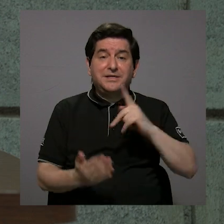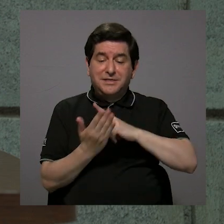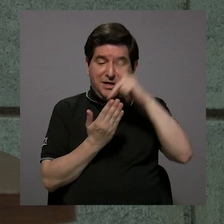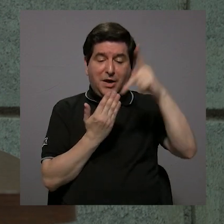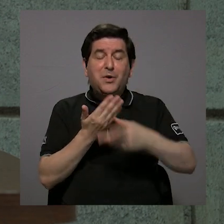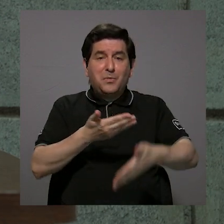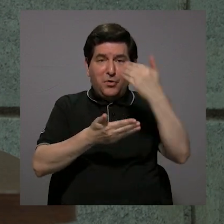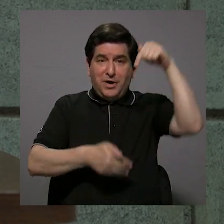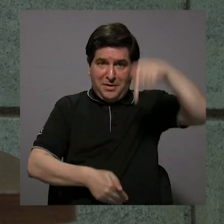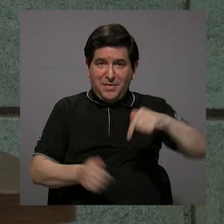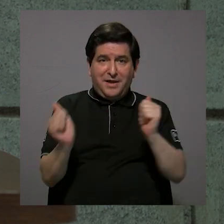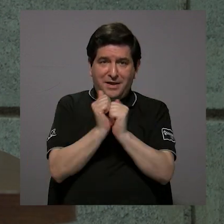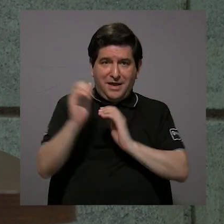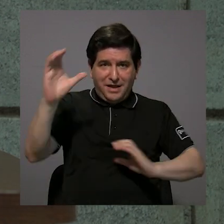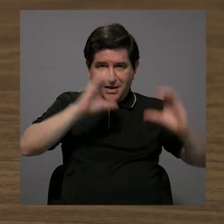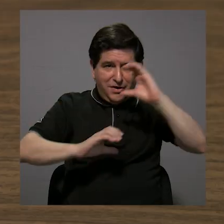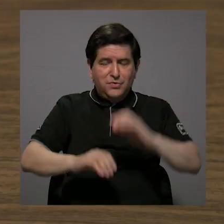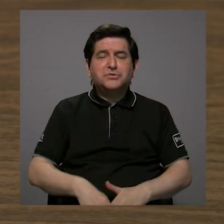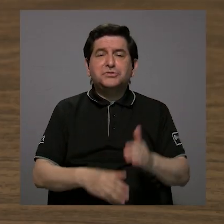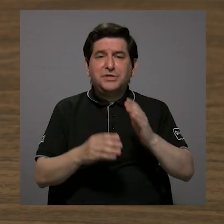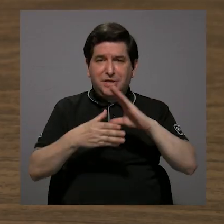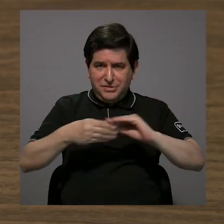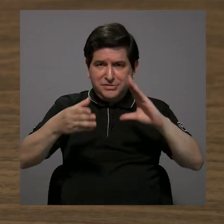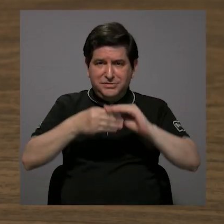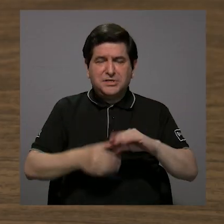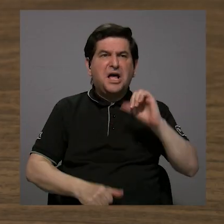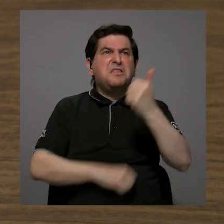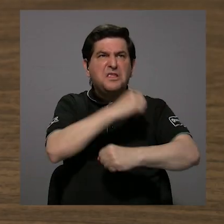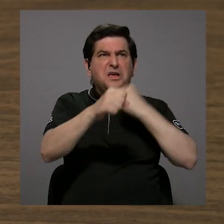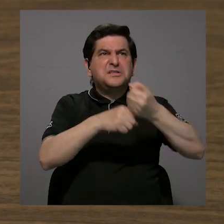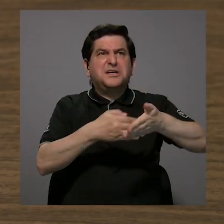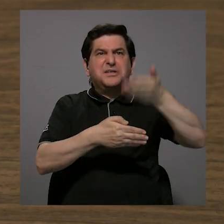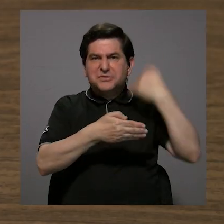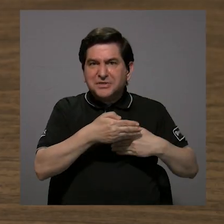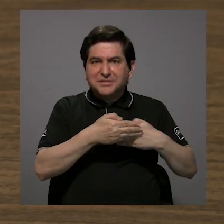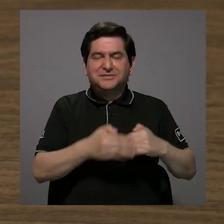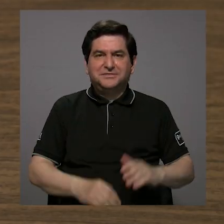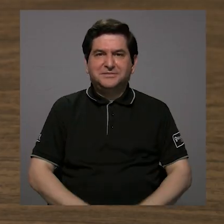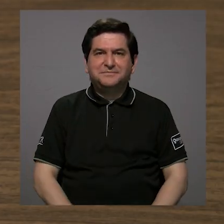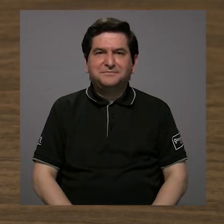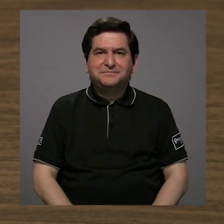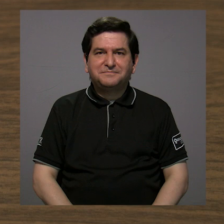comentamos en un programa anterior aquí en Conciencia, hace unos 10 años.